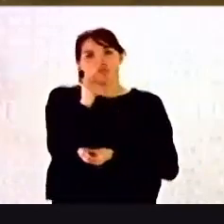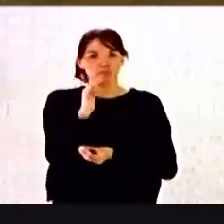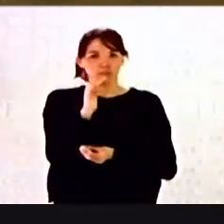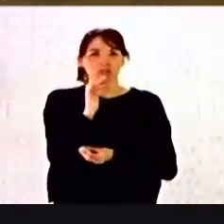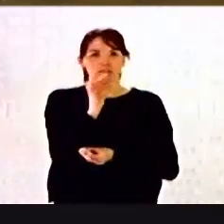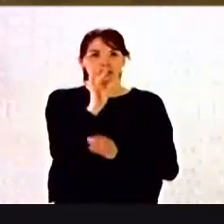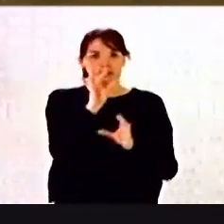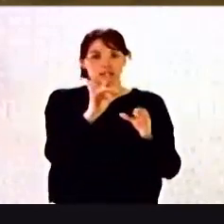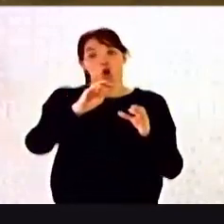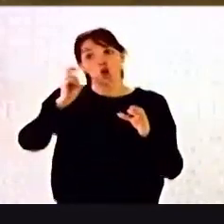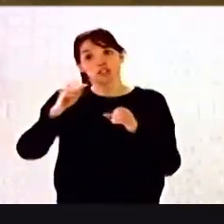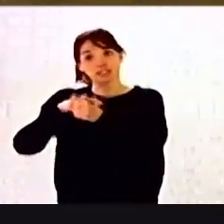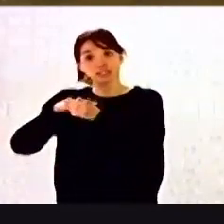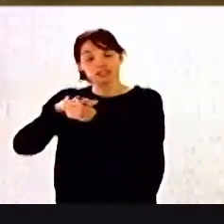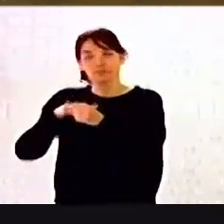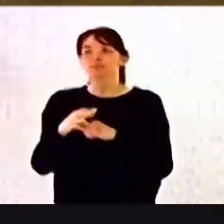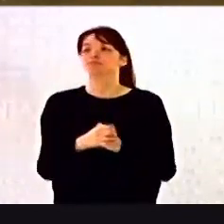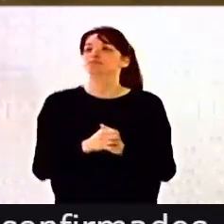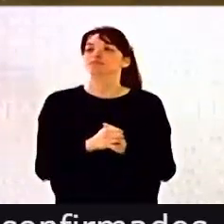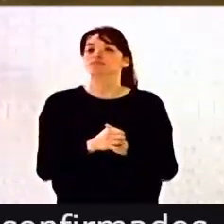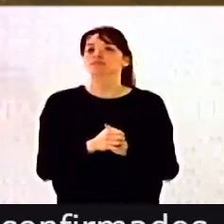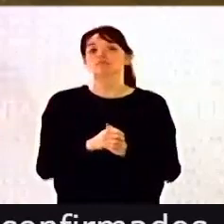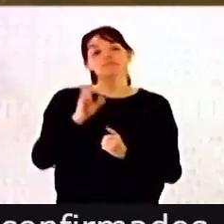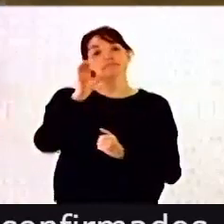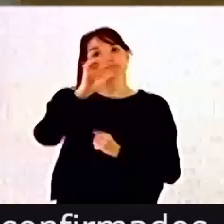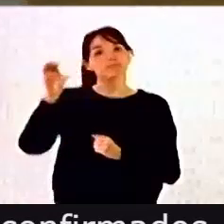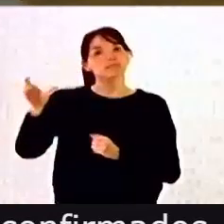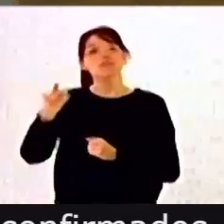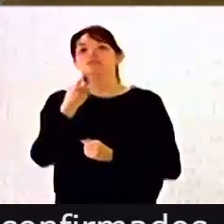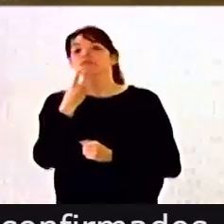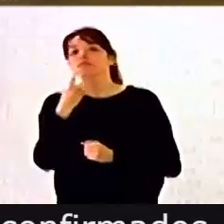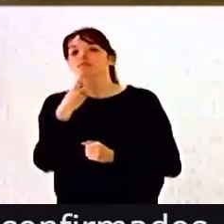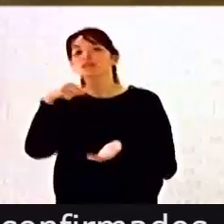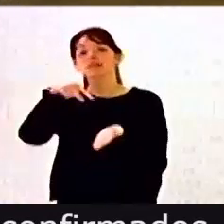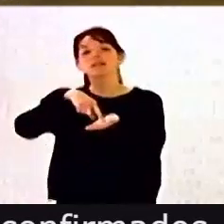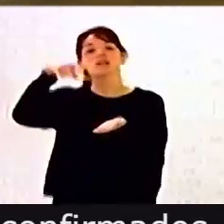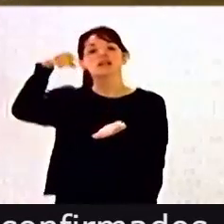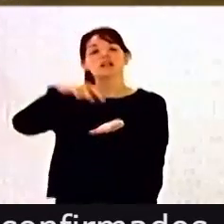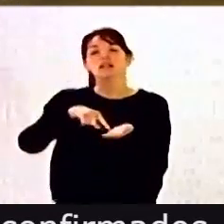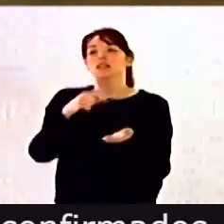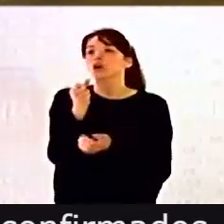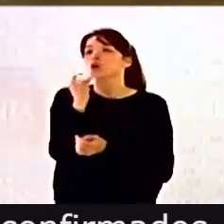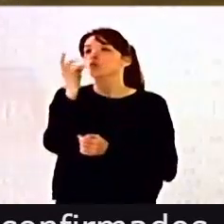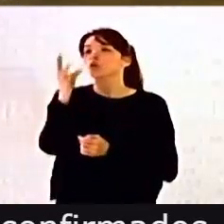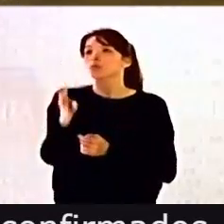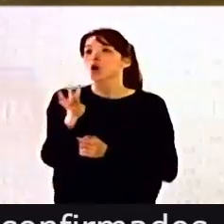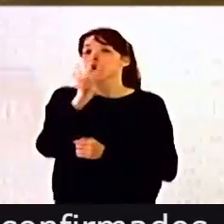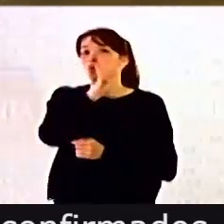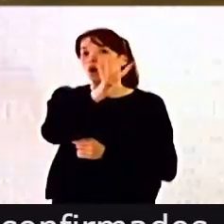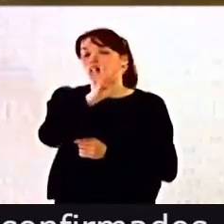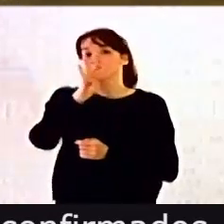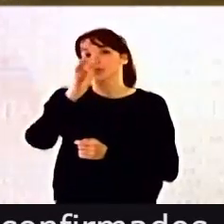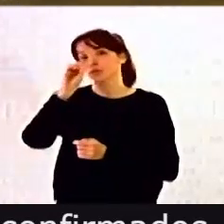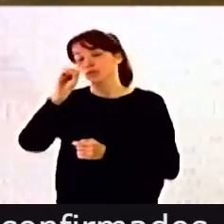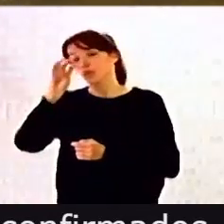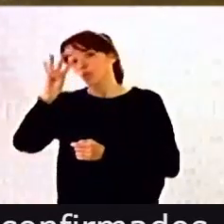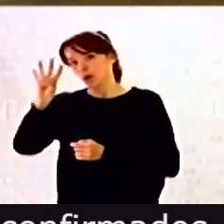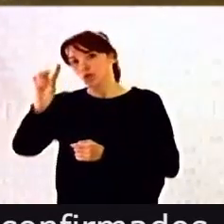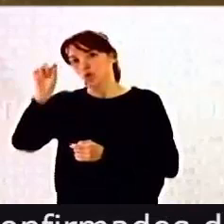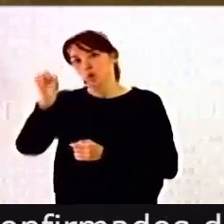provincias, Cáceres, según nuestros datos, tiene una tasa de casos confirmados de